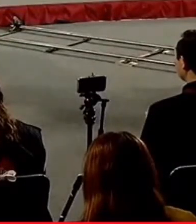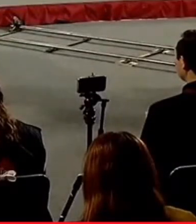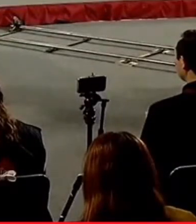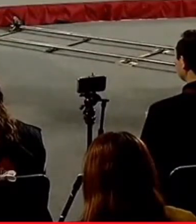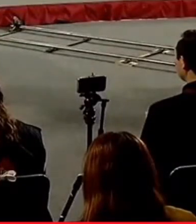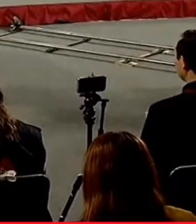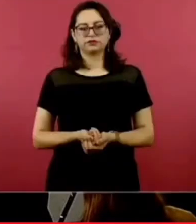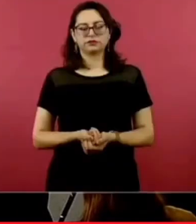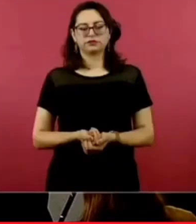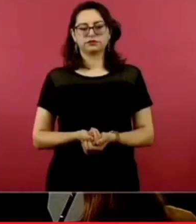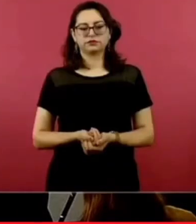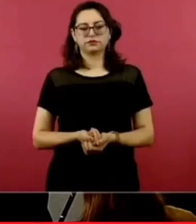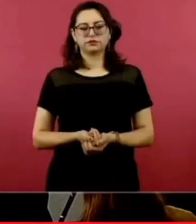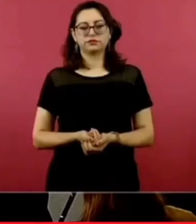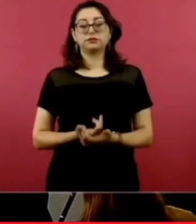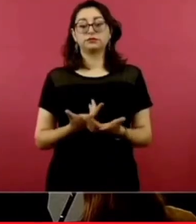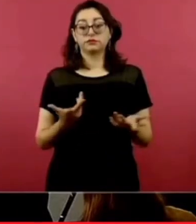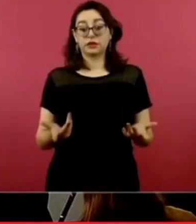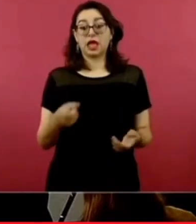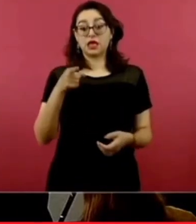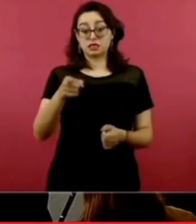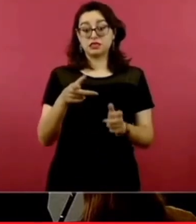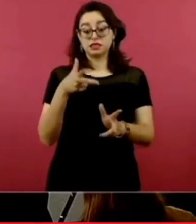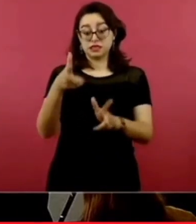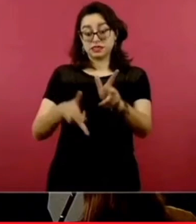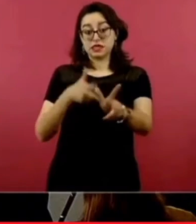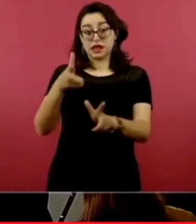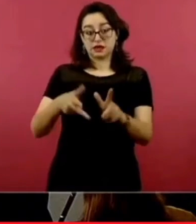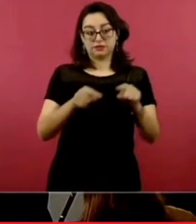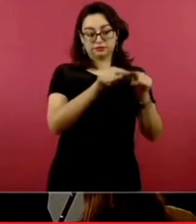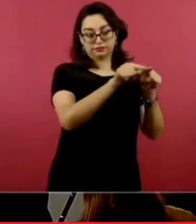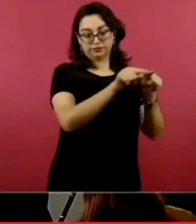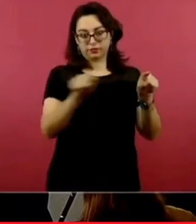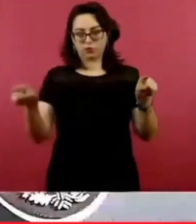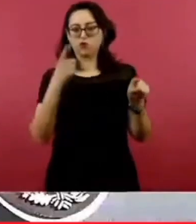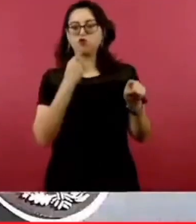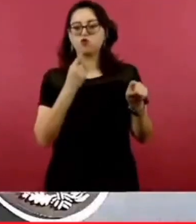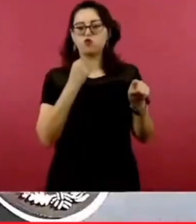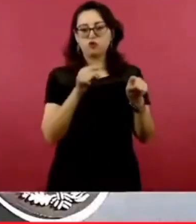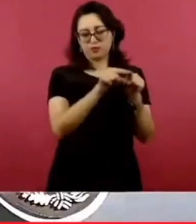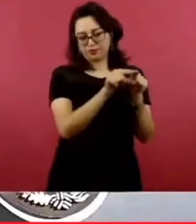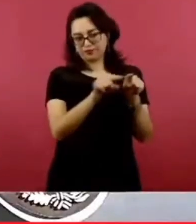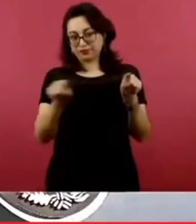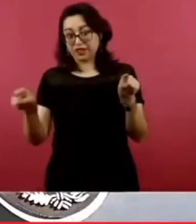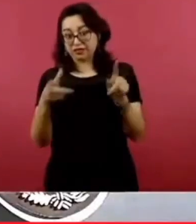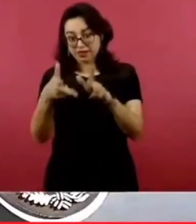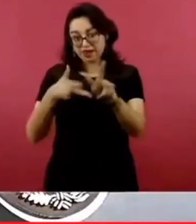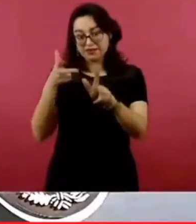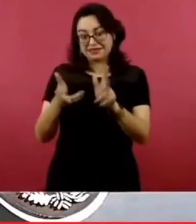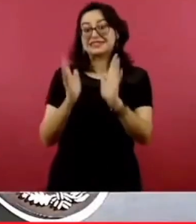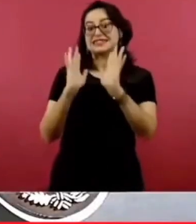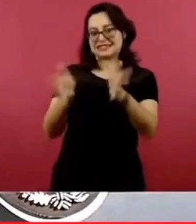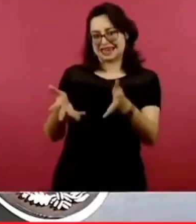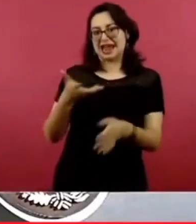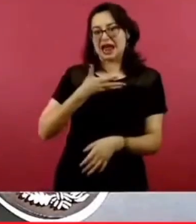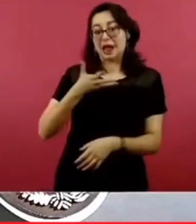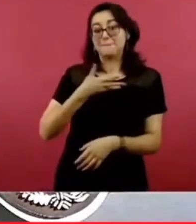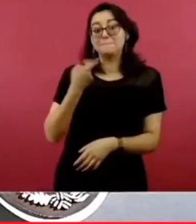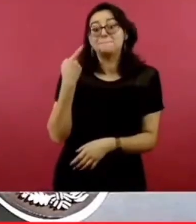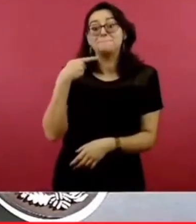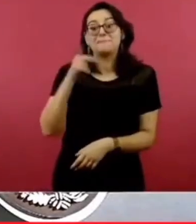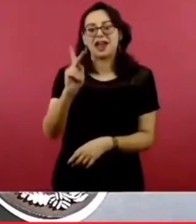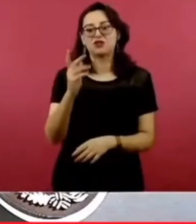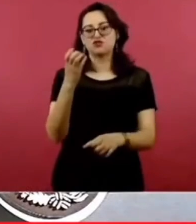implicó la reubicación de las vías de carga para poder confinar las vías de pasajeros. El tiempo de